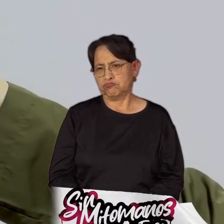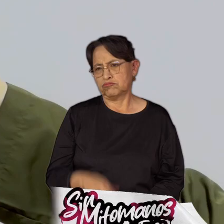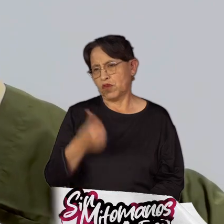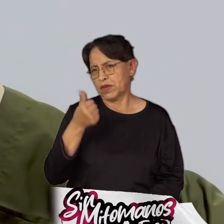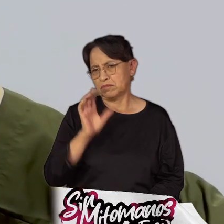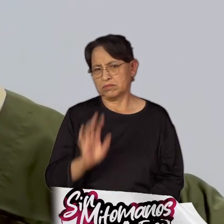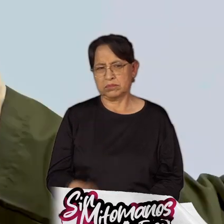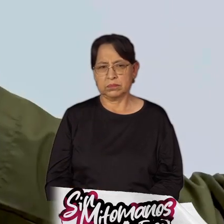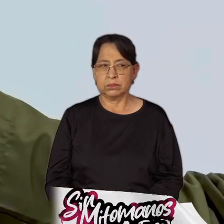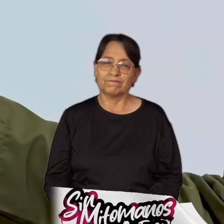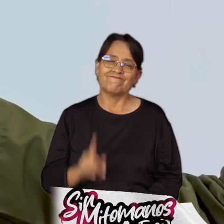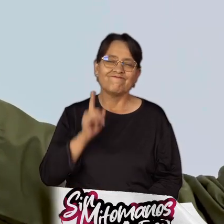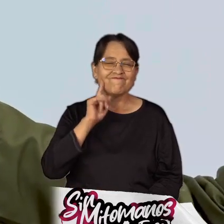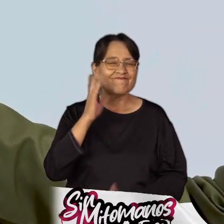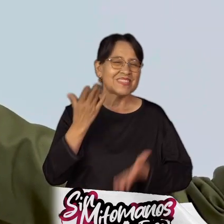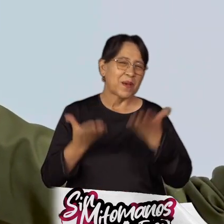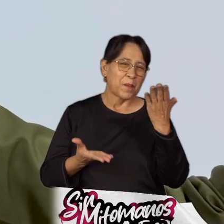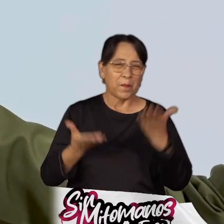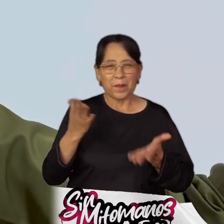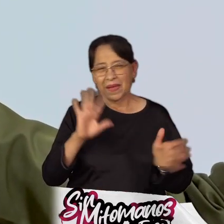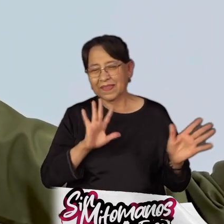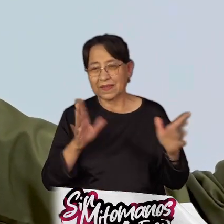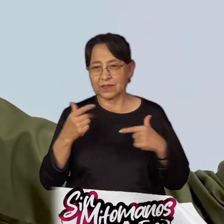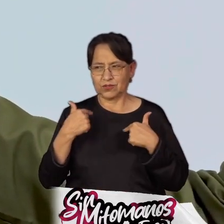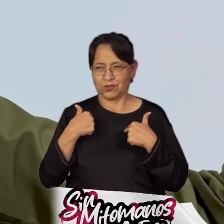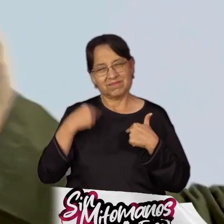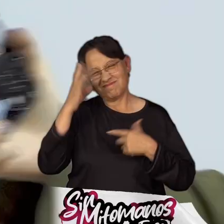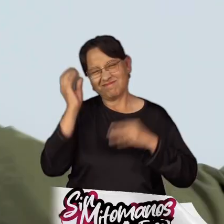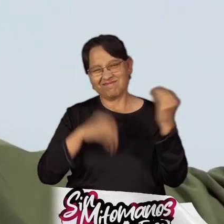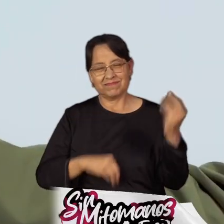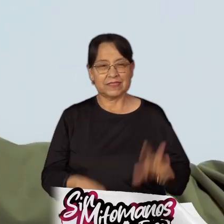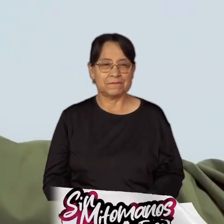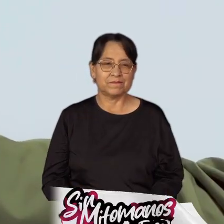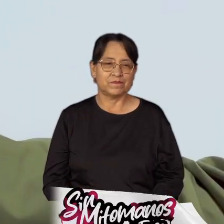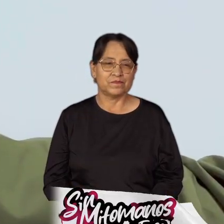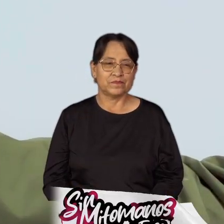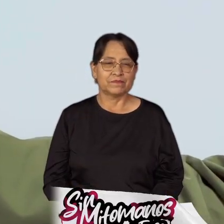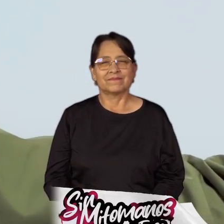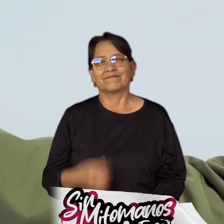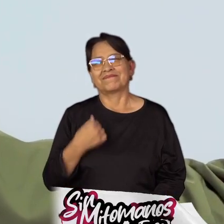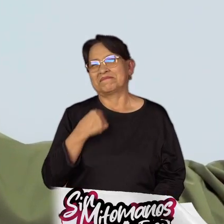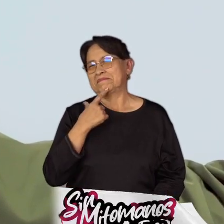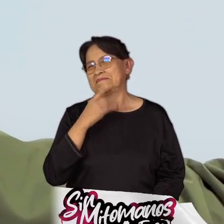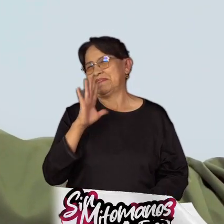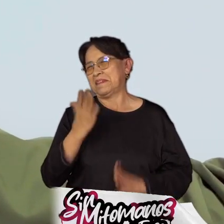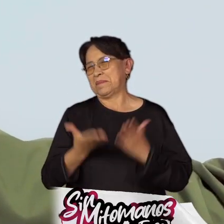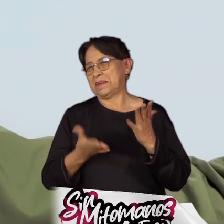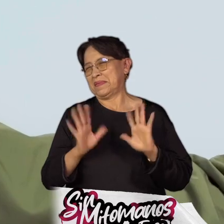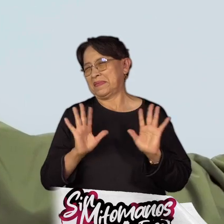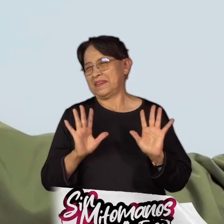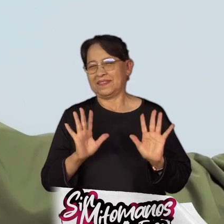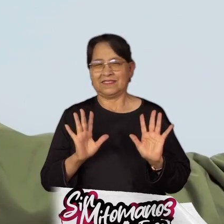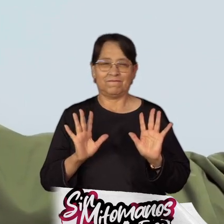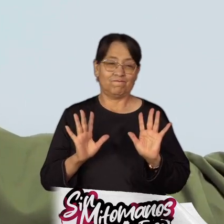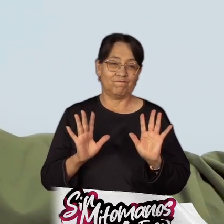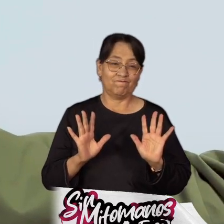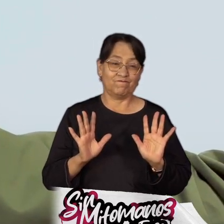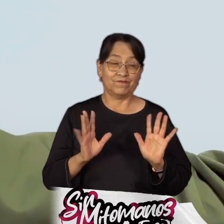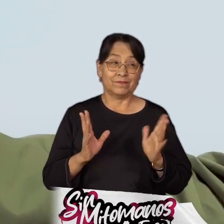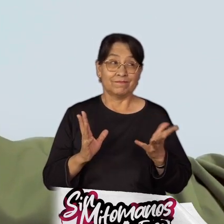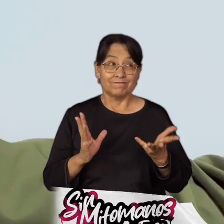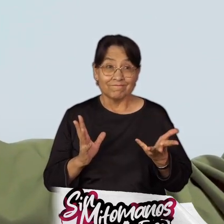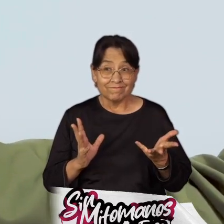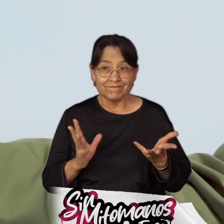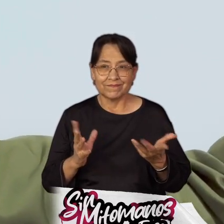Sí, me parece bien. Dependiendo de cómo sea la idea, estaría en desacuerdo. Pues depende, porque pues